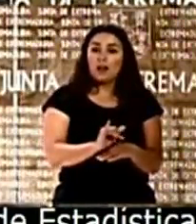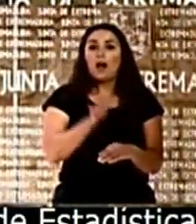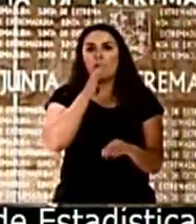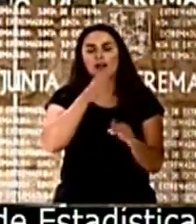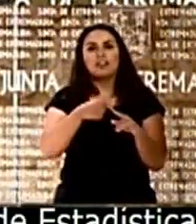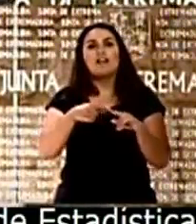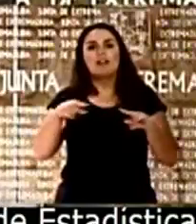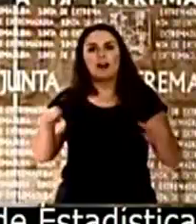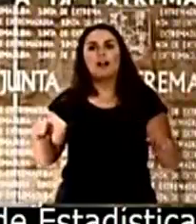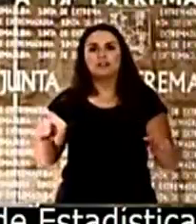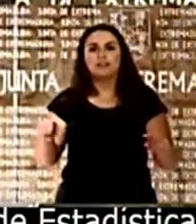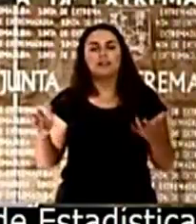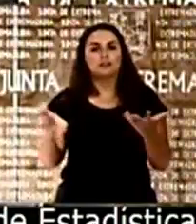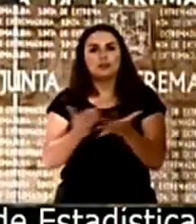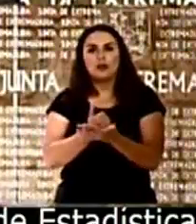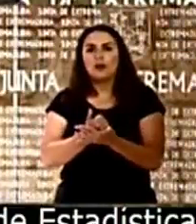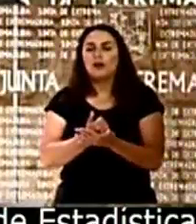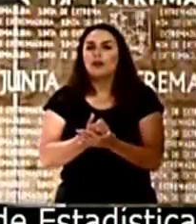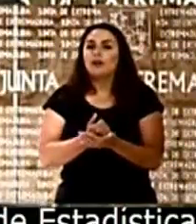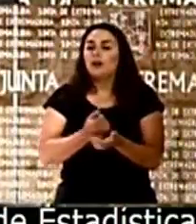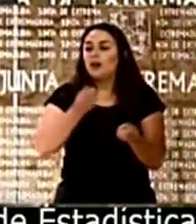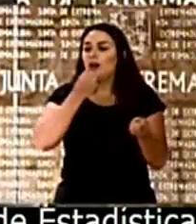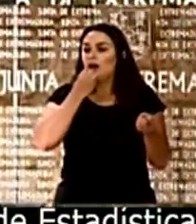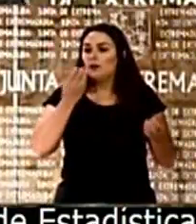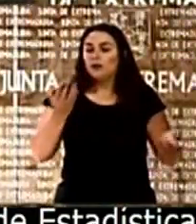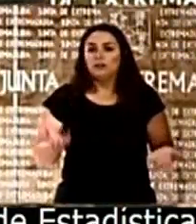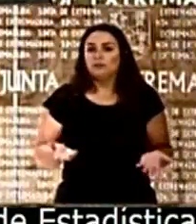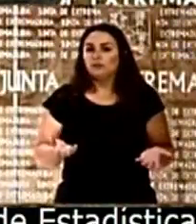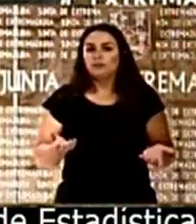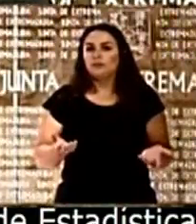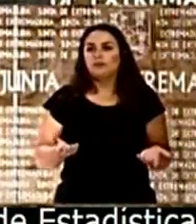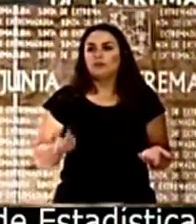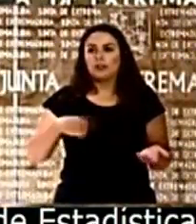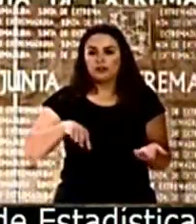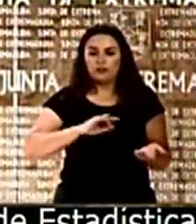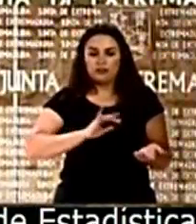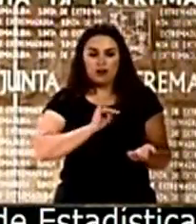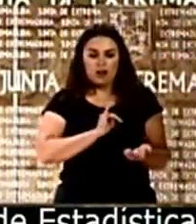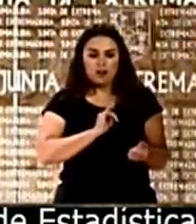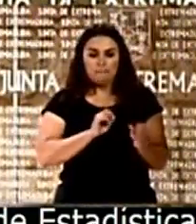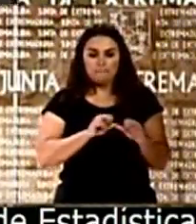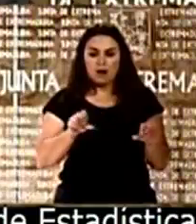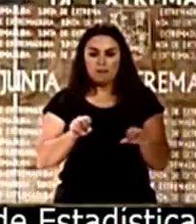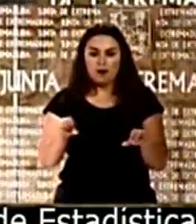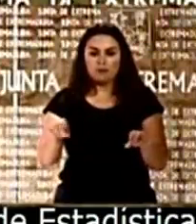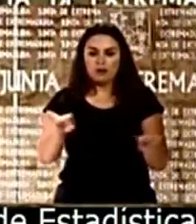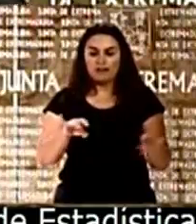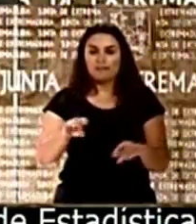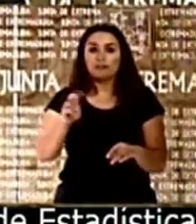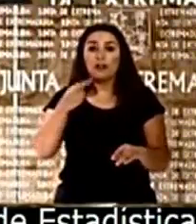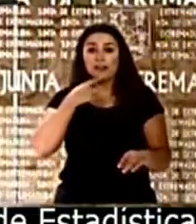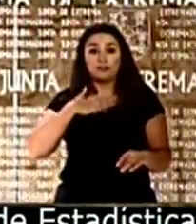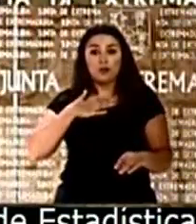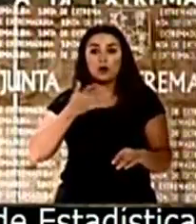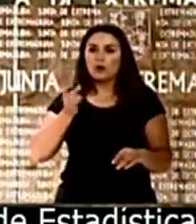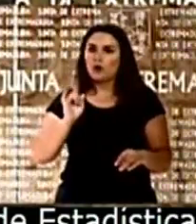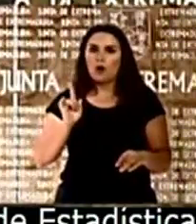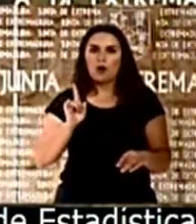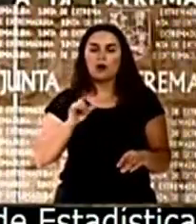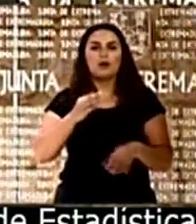menos catastrófica, ni es ni mucho menos de las peores que pueden existir en otras regiones, y no lo digo yo, lo avala